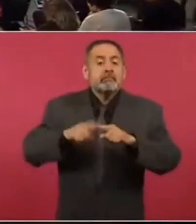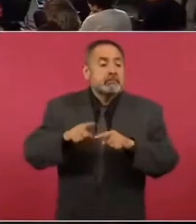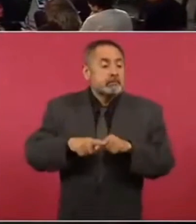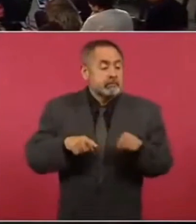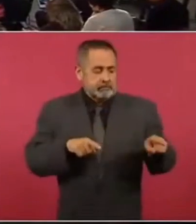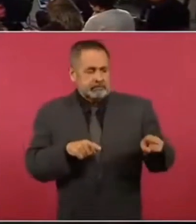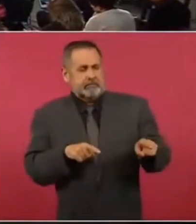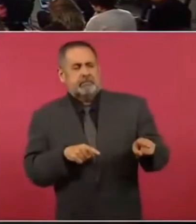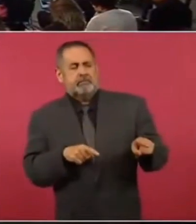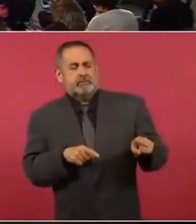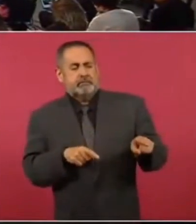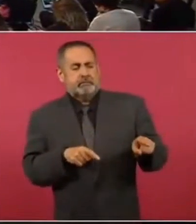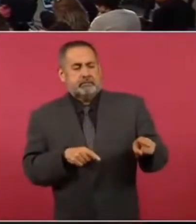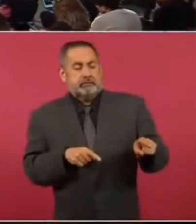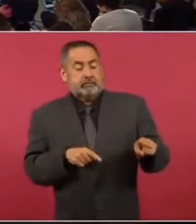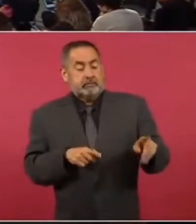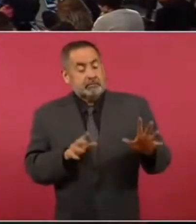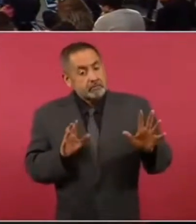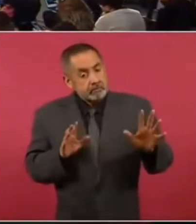de manera